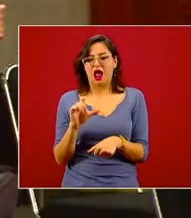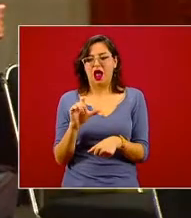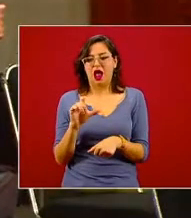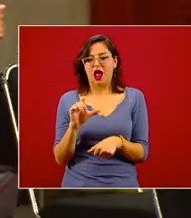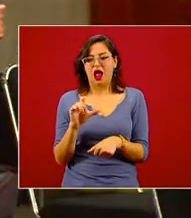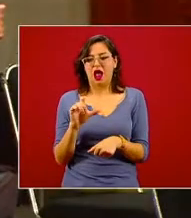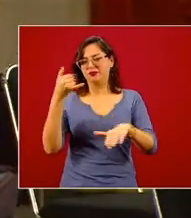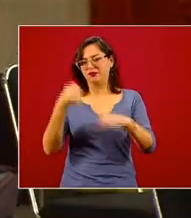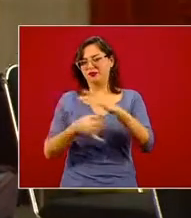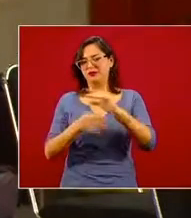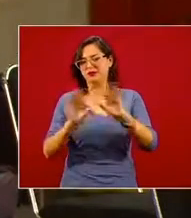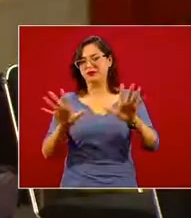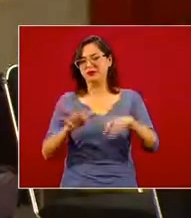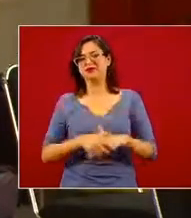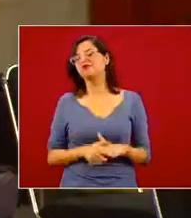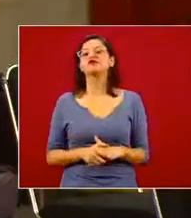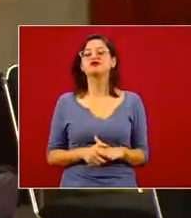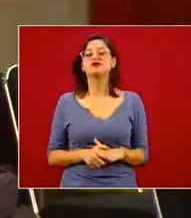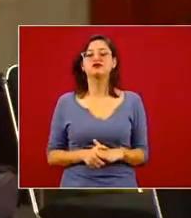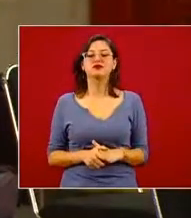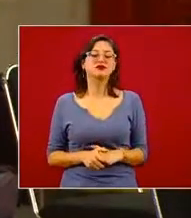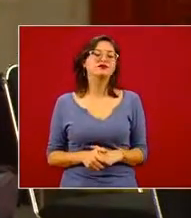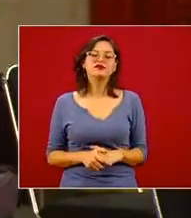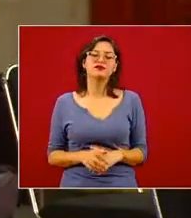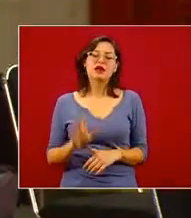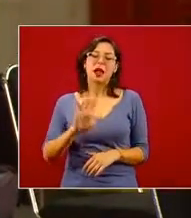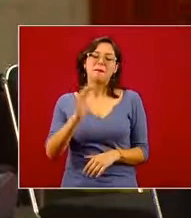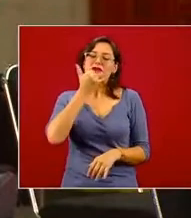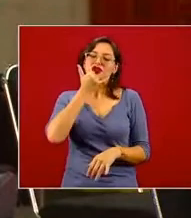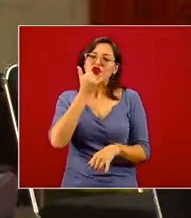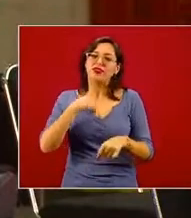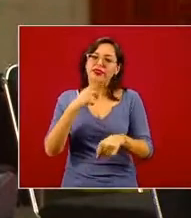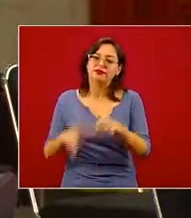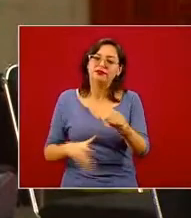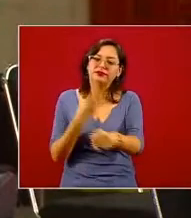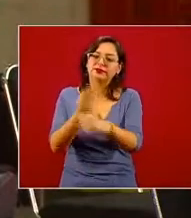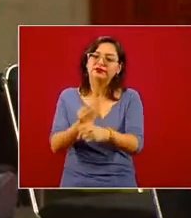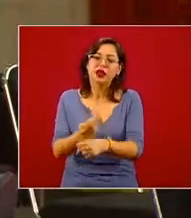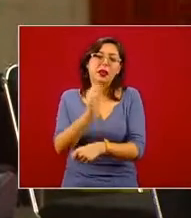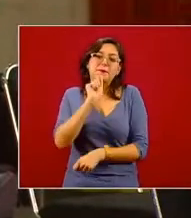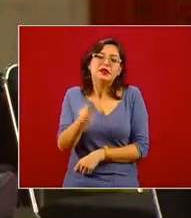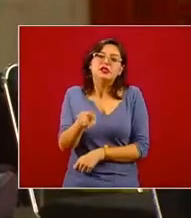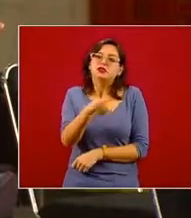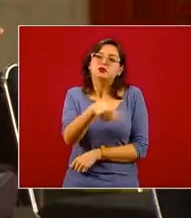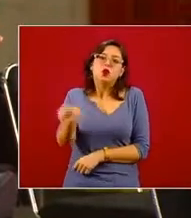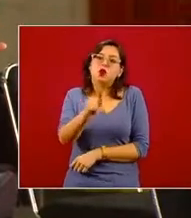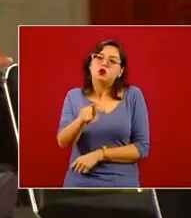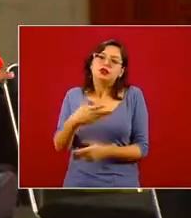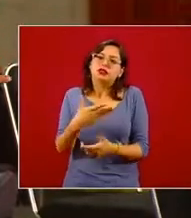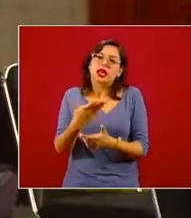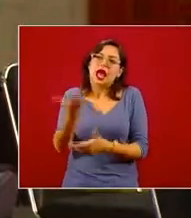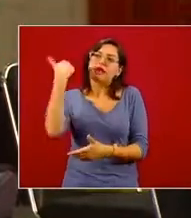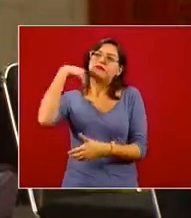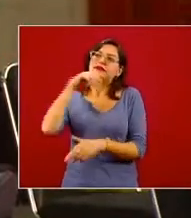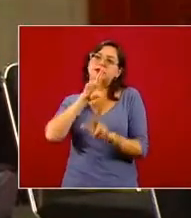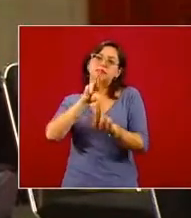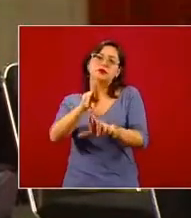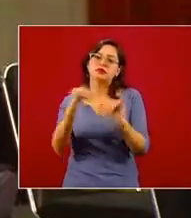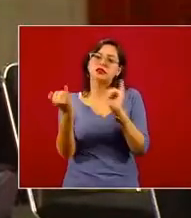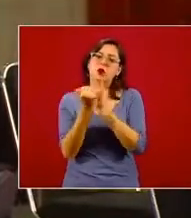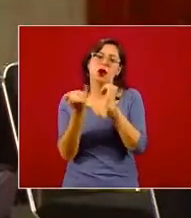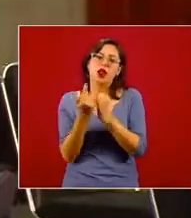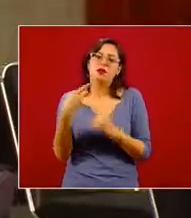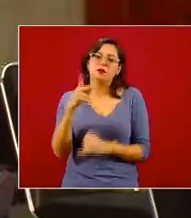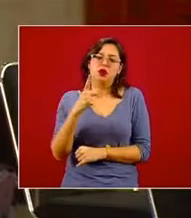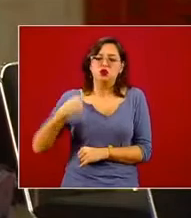going to explain the eso fue lo technological mismo que side of usted this planteó. database. Y Let me just make a vamos, los comment casos los first. hemos estado That was revisando the a same lo largo de thing todos estos días y